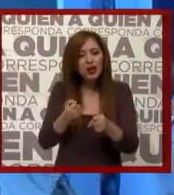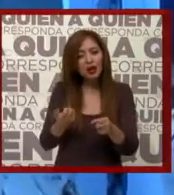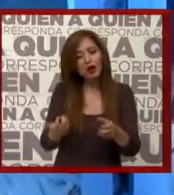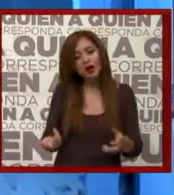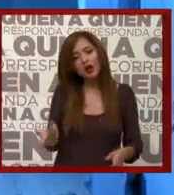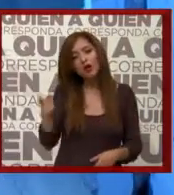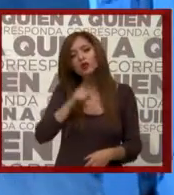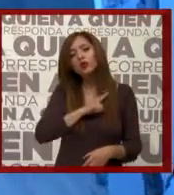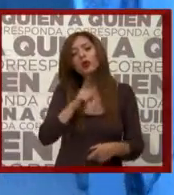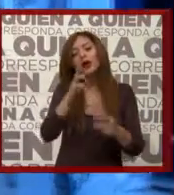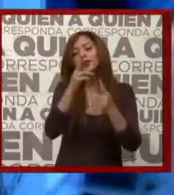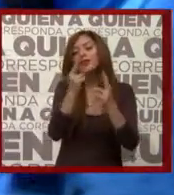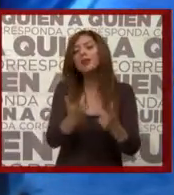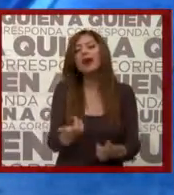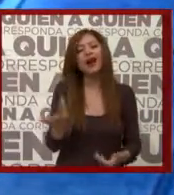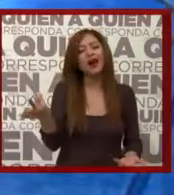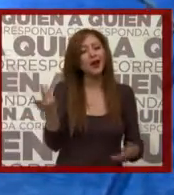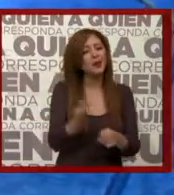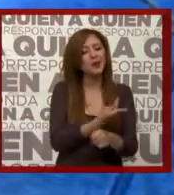está cayendo la pared.